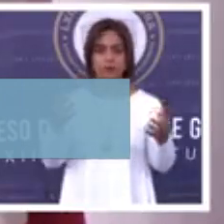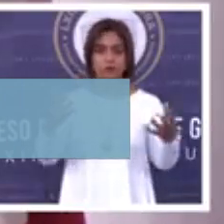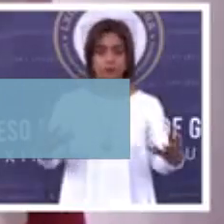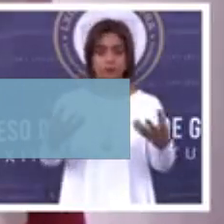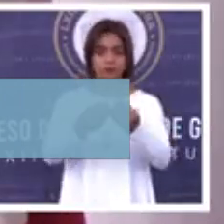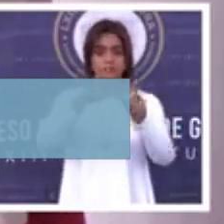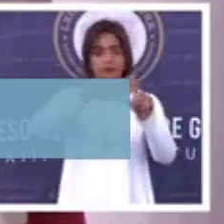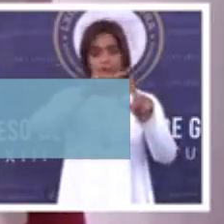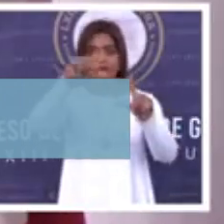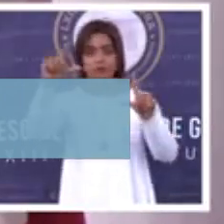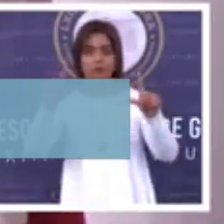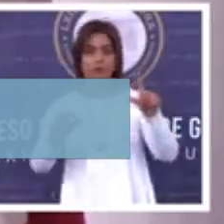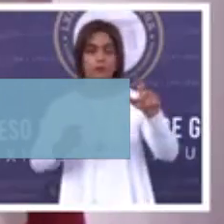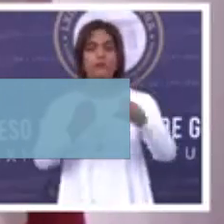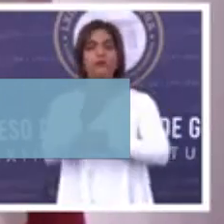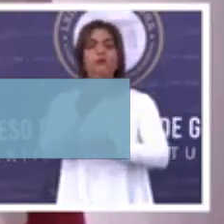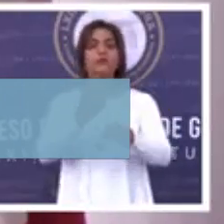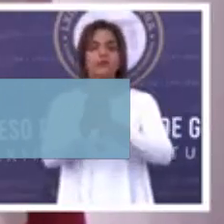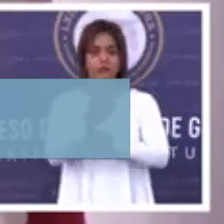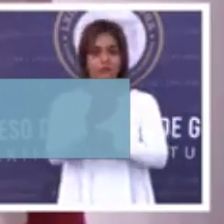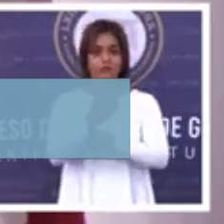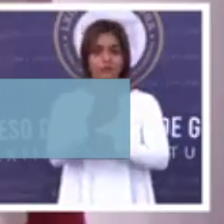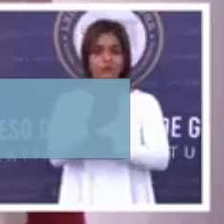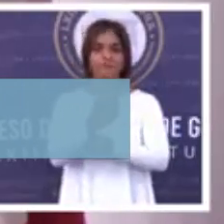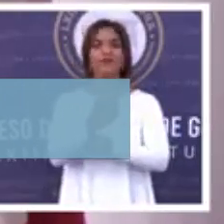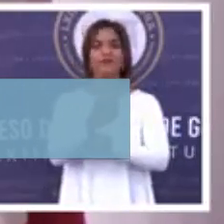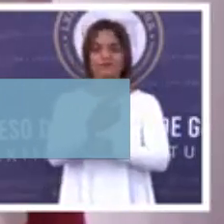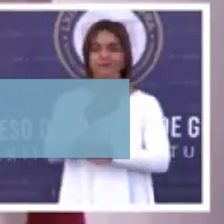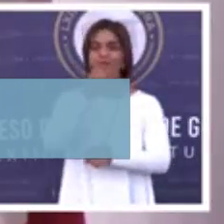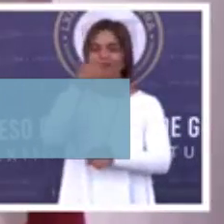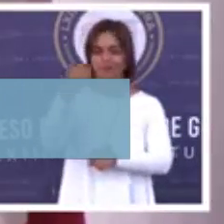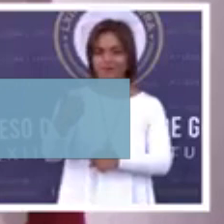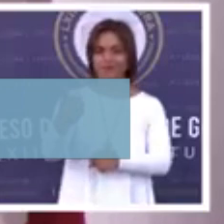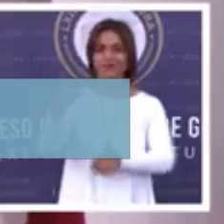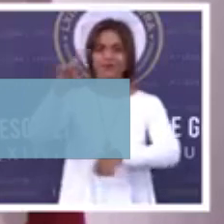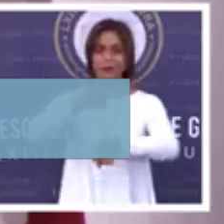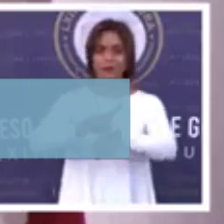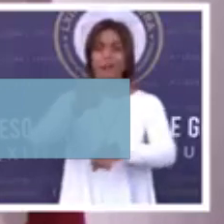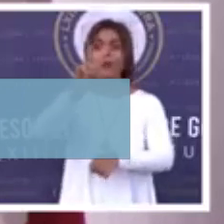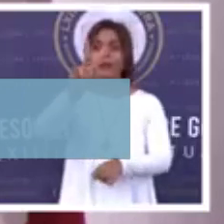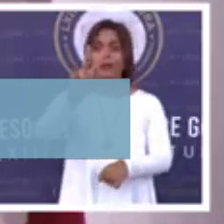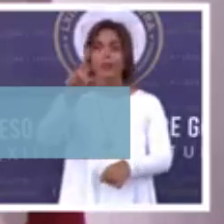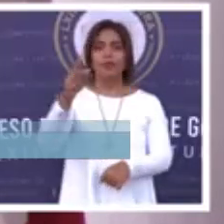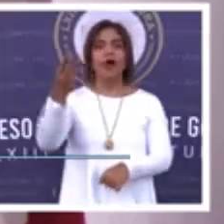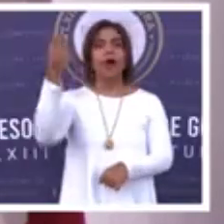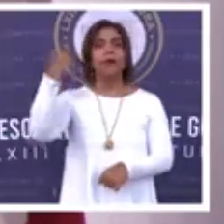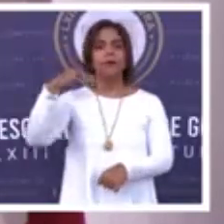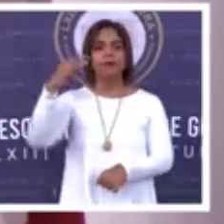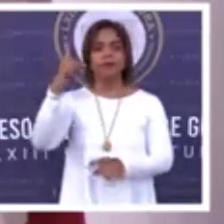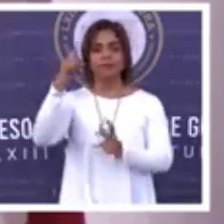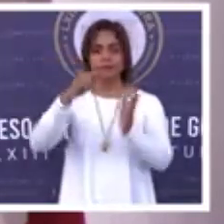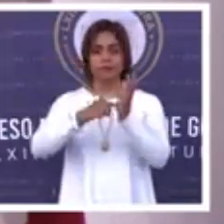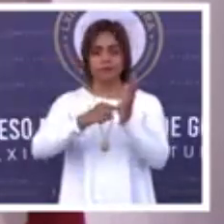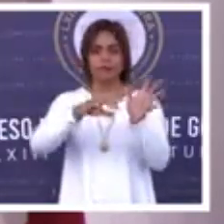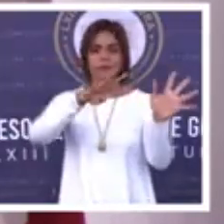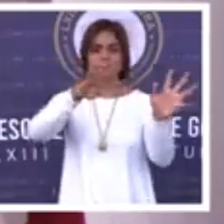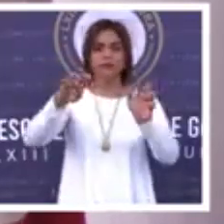nacional en el estado, decreta los días 2 de marzo de